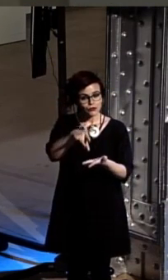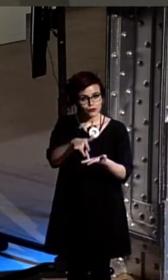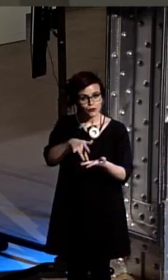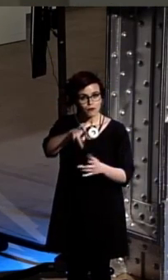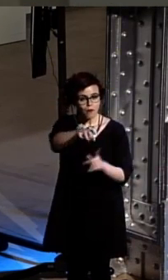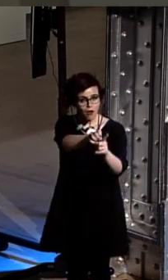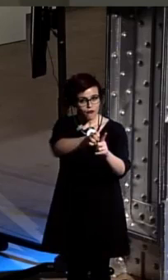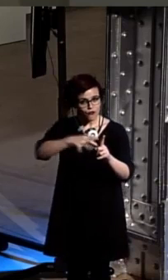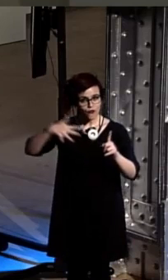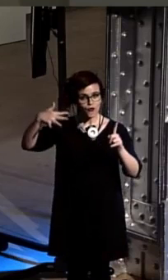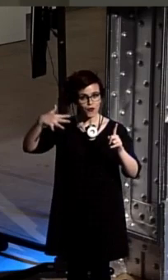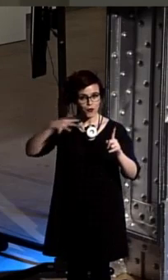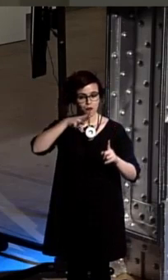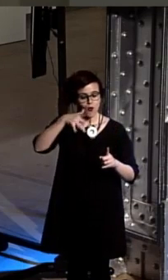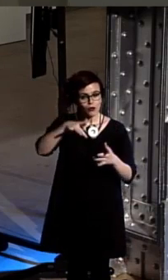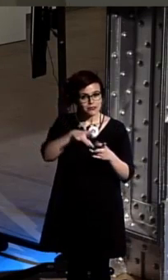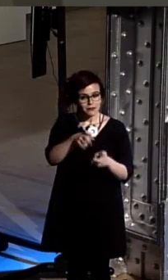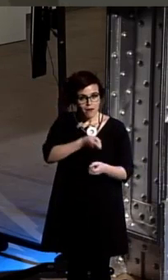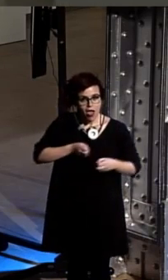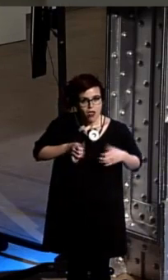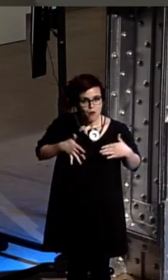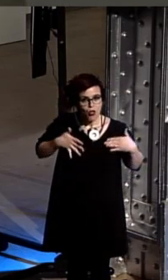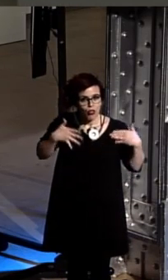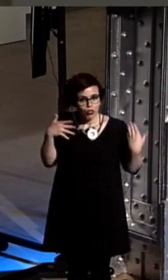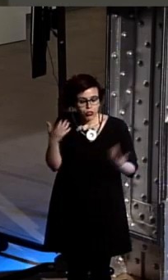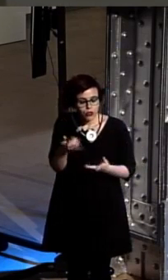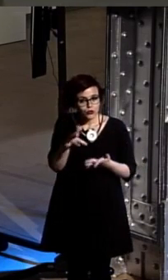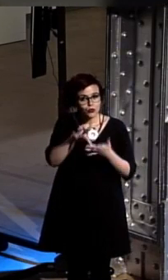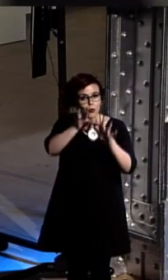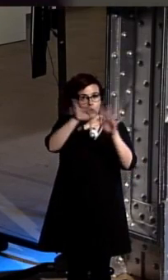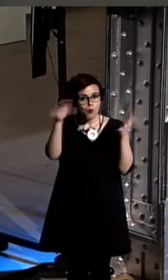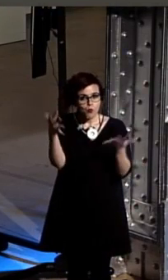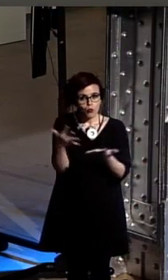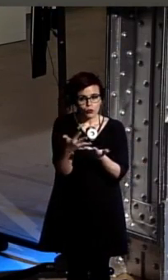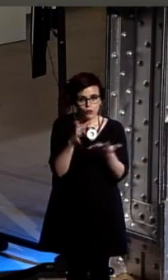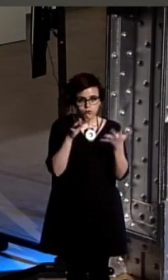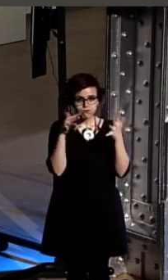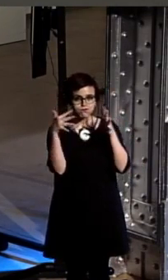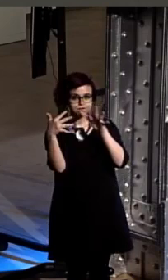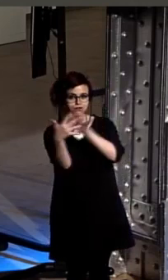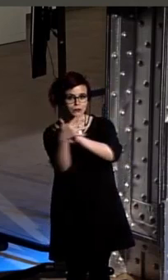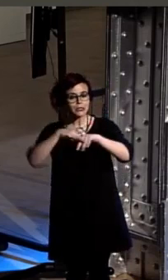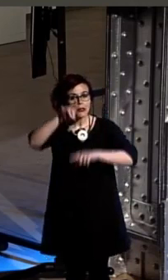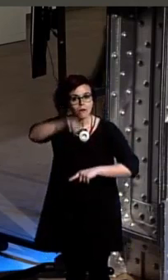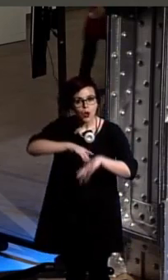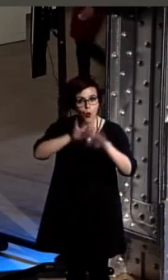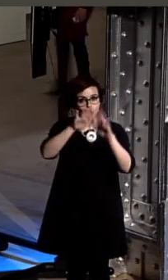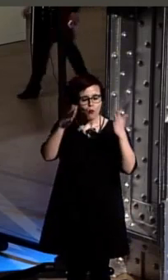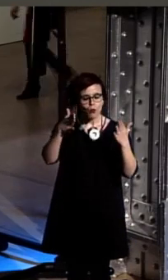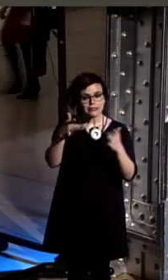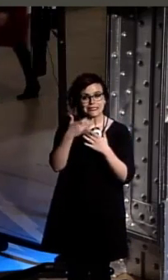este foro, porque las emociones están cambiando el mundo y entender estas emociones es también cambiar el